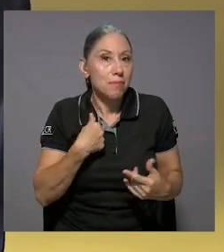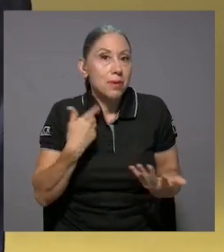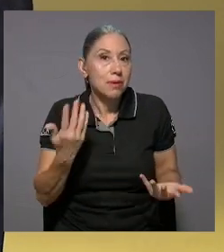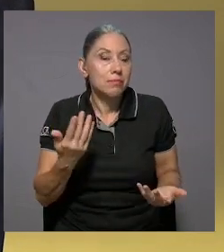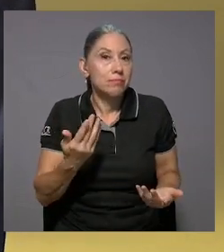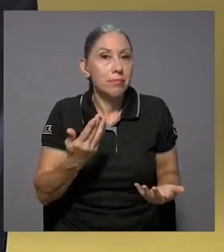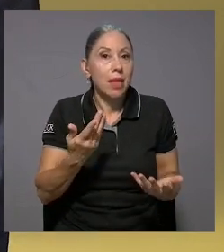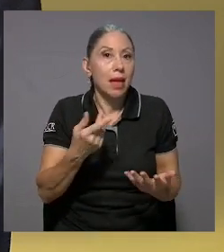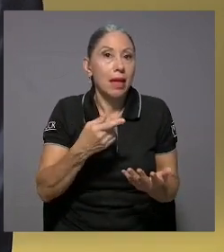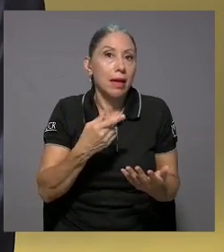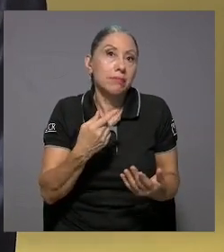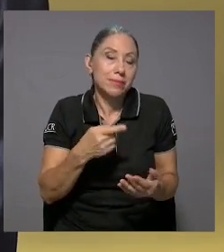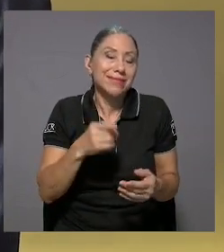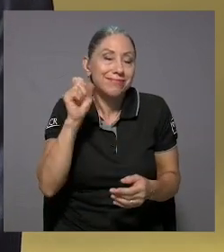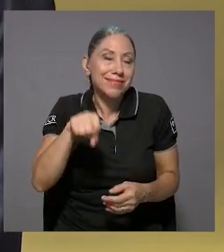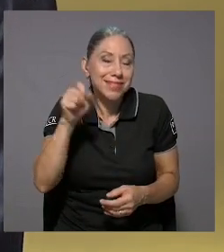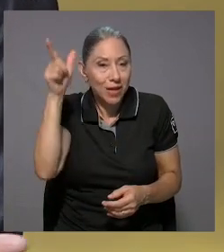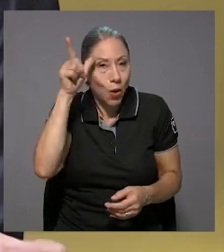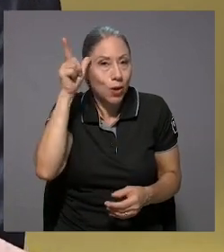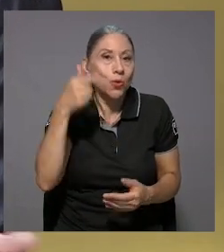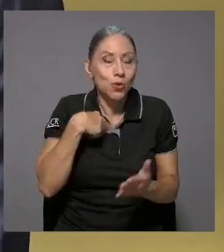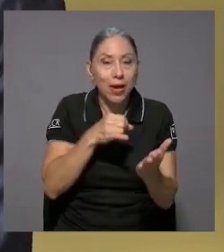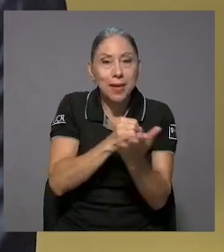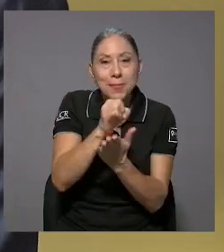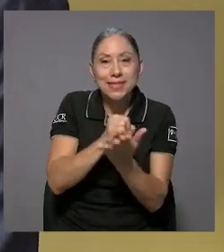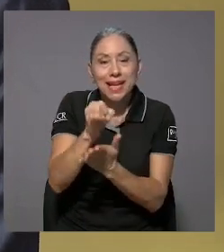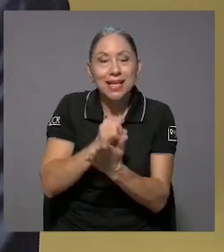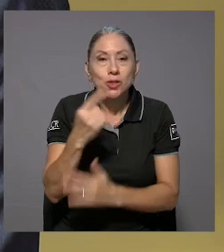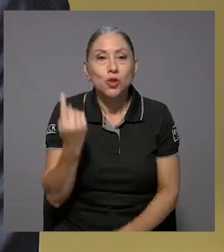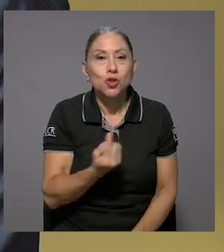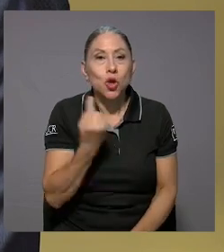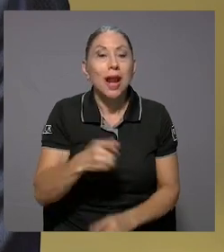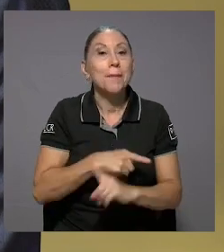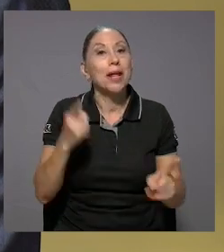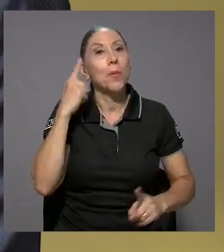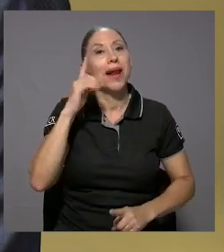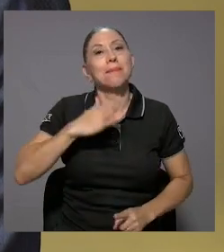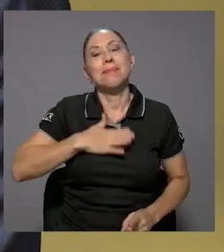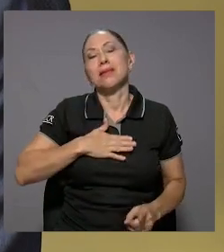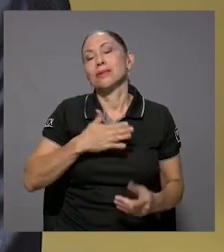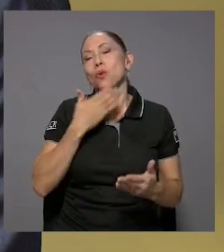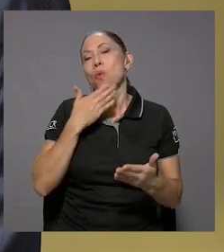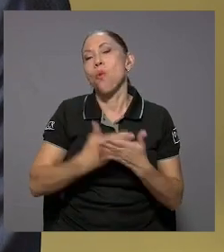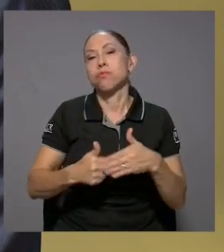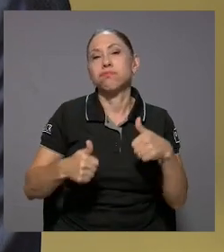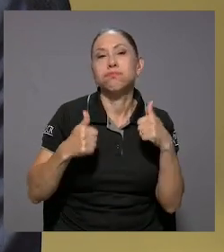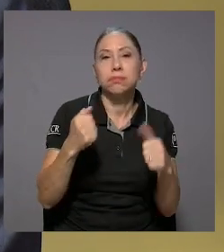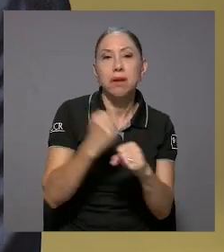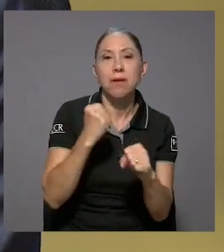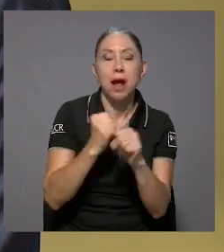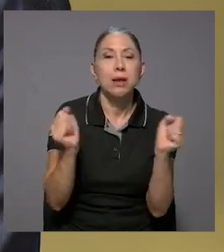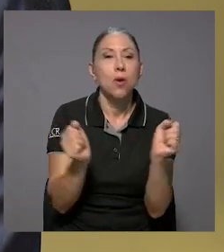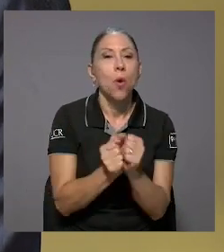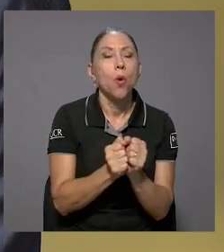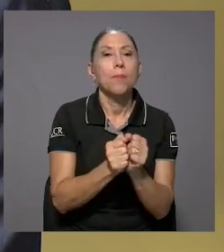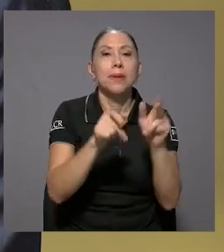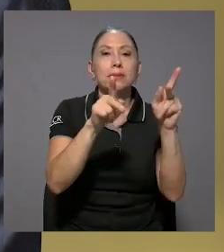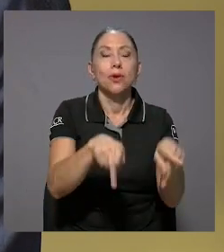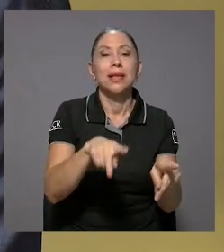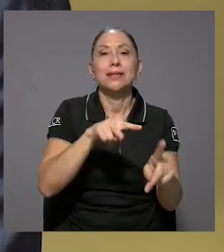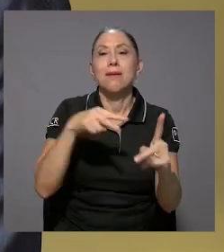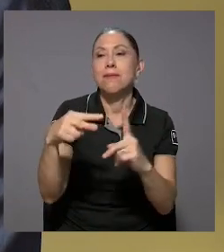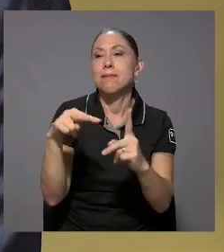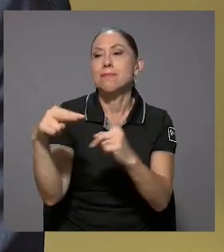particular, también, bueno, me ha tocado, por supuesto, hacer investigación sola, pero para mí es muy enriquecedor poder trabajar